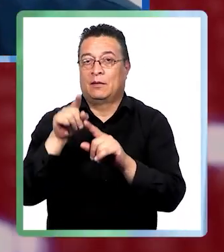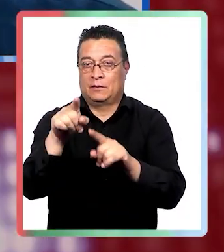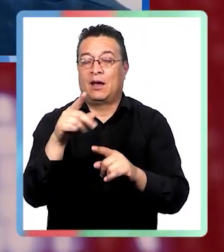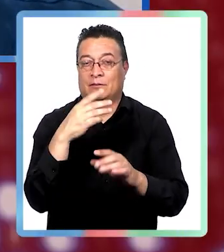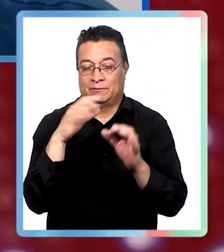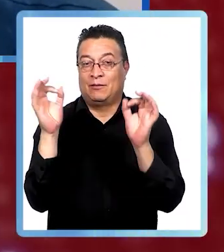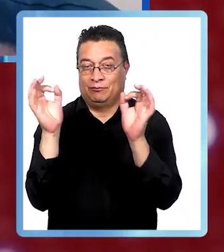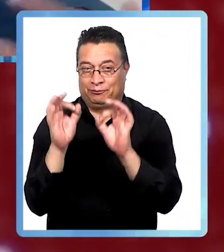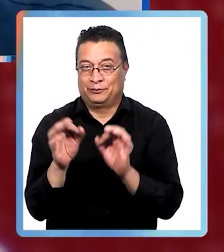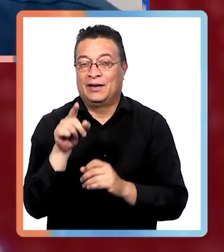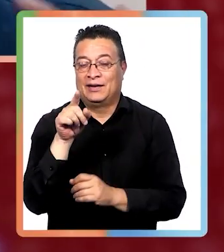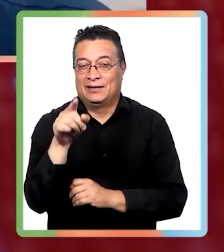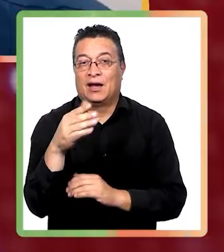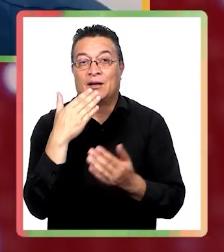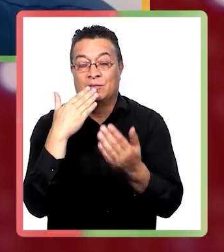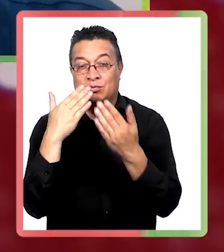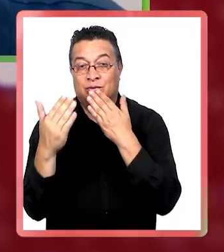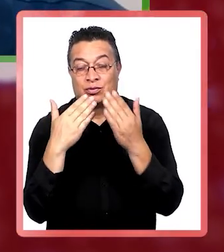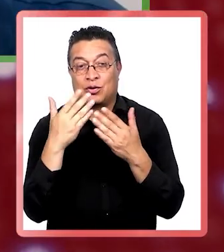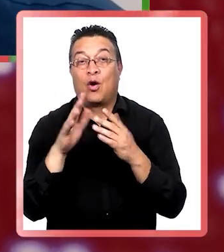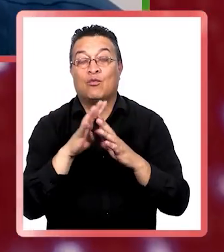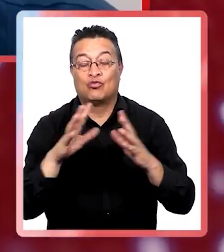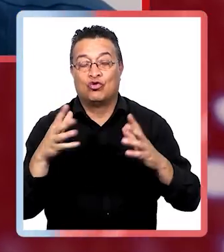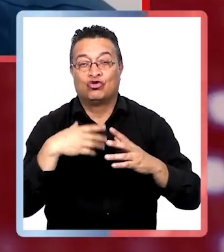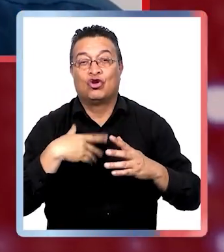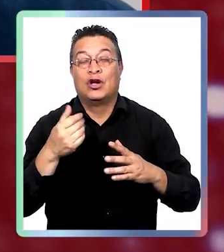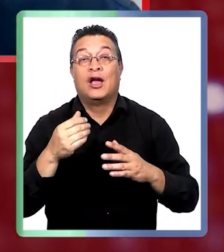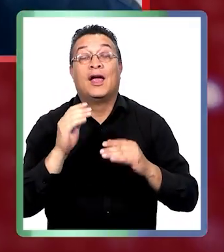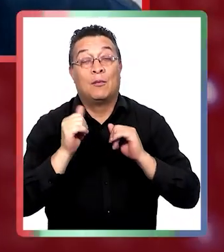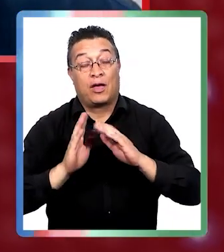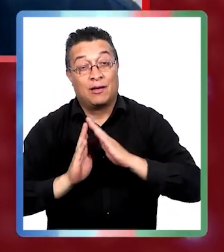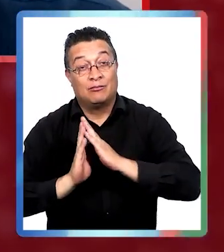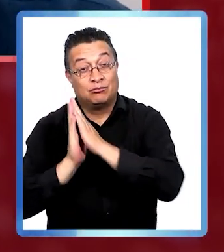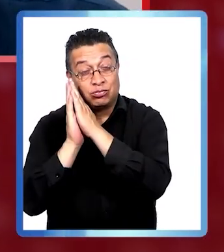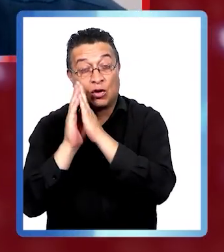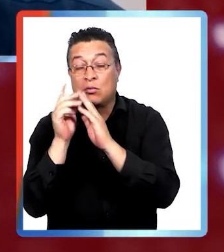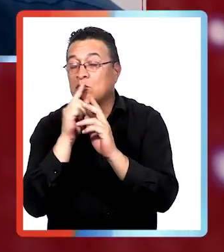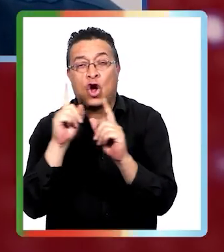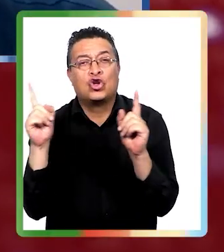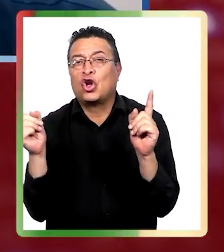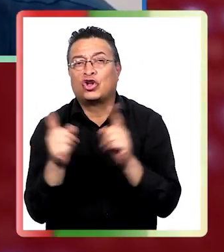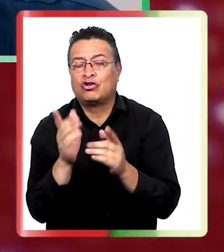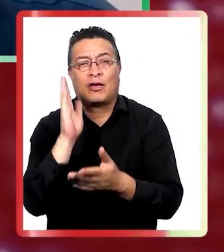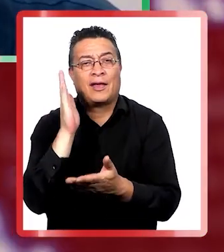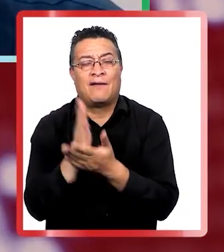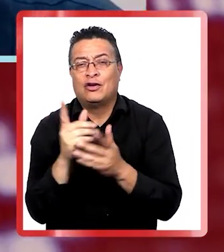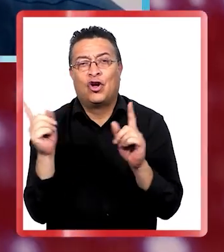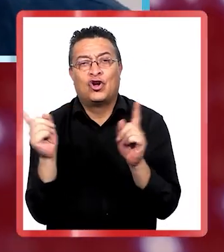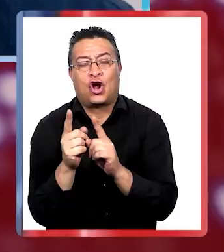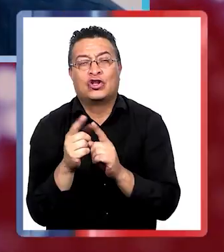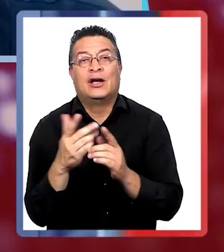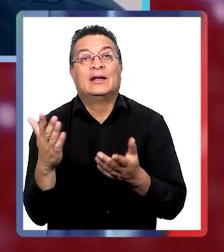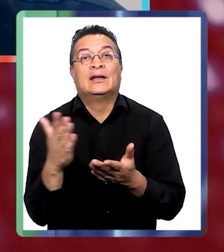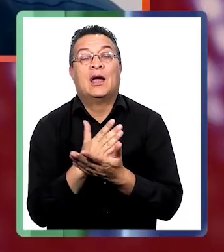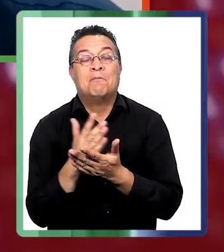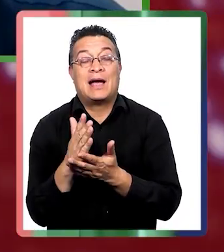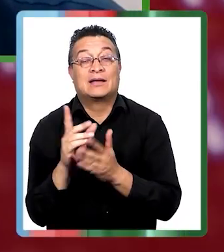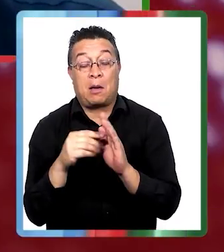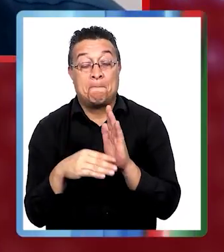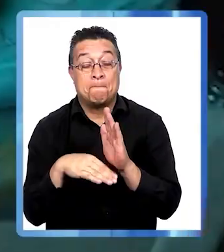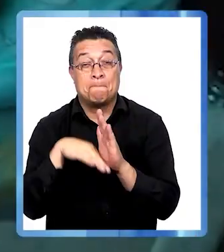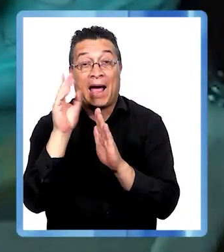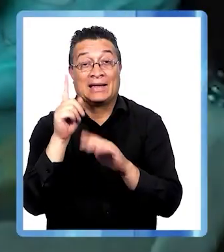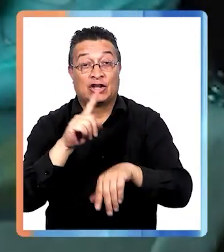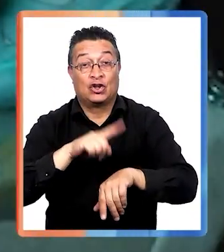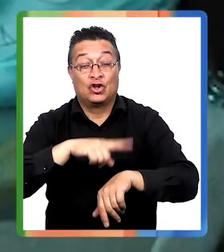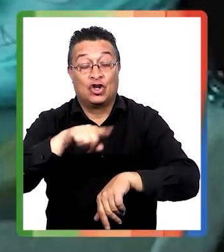Bueno, ahí me gustó mucho que esto también se habla mucho del llamado power nap. Y una real power nap es cortita. ¿Por qué? Porque, ¿qué pasa si nos